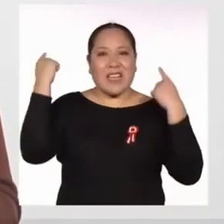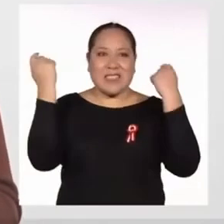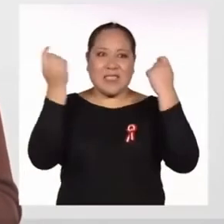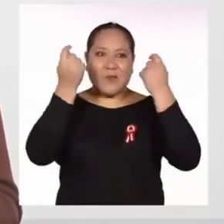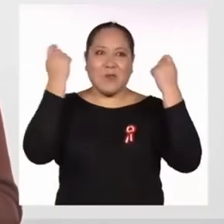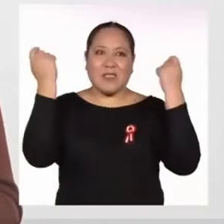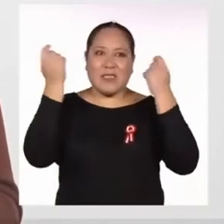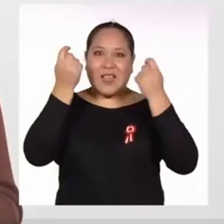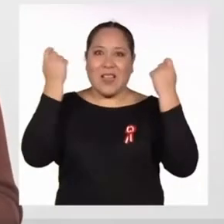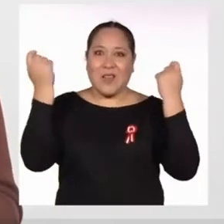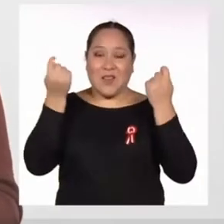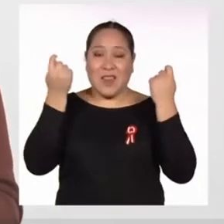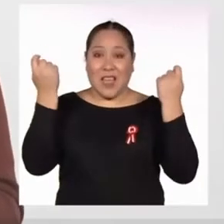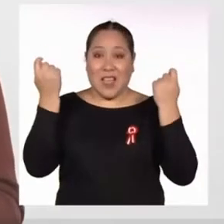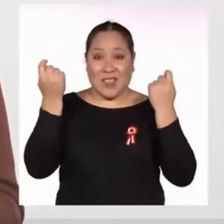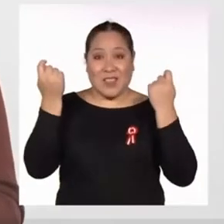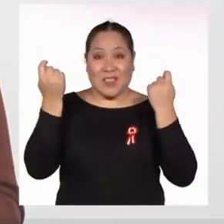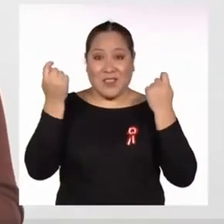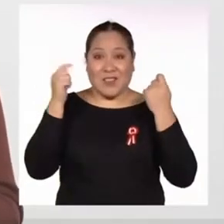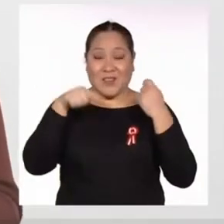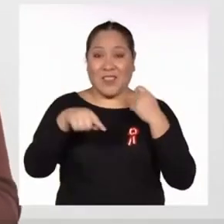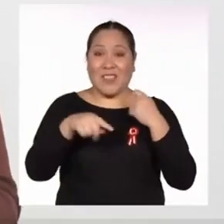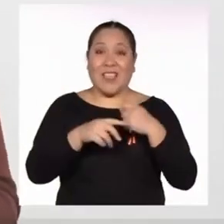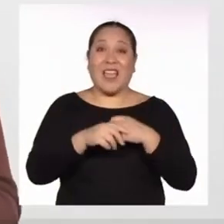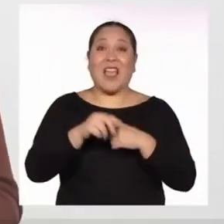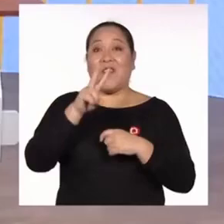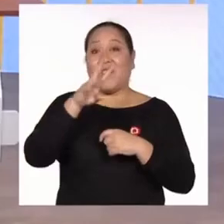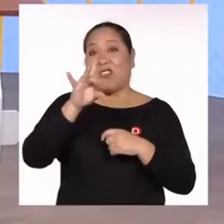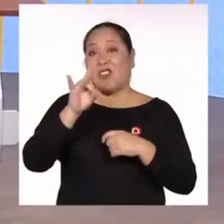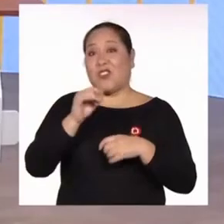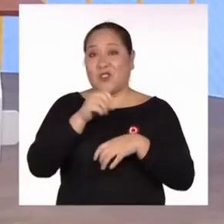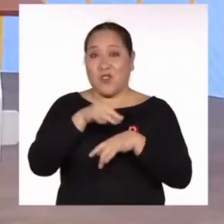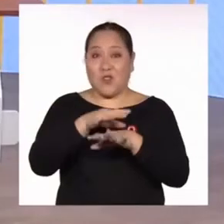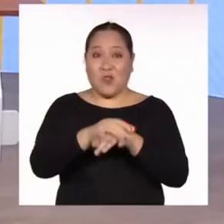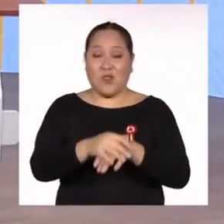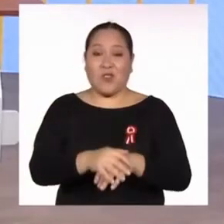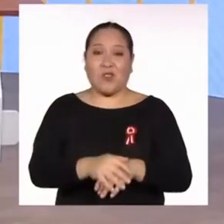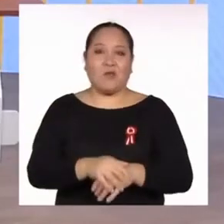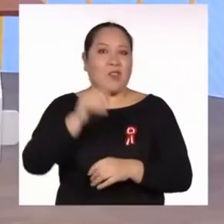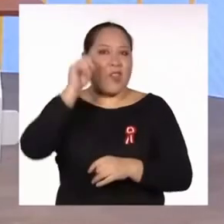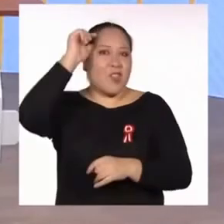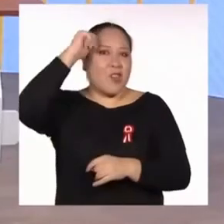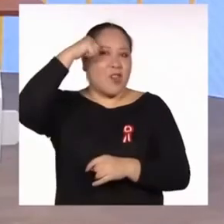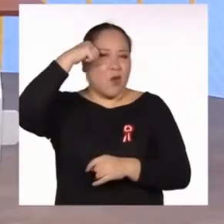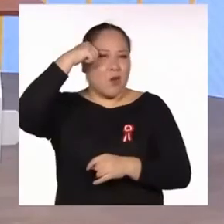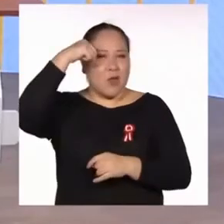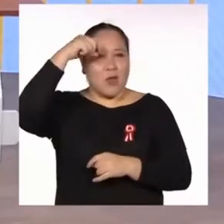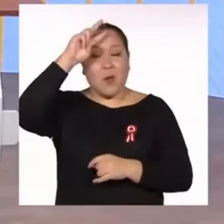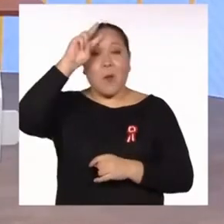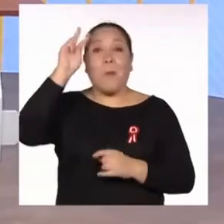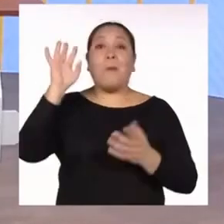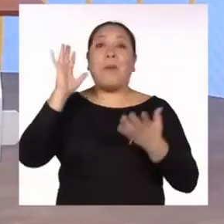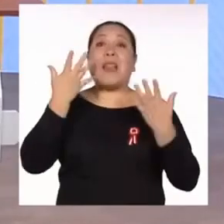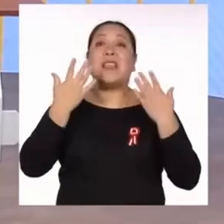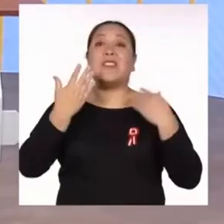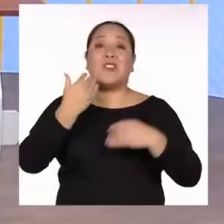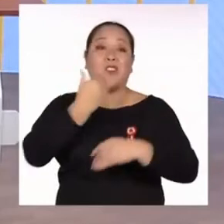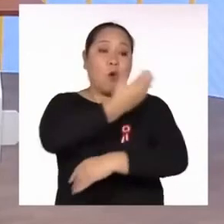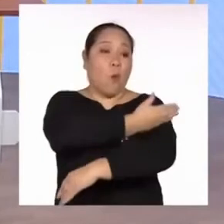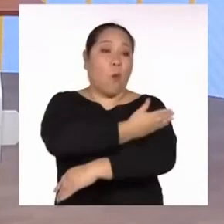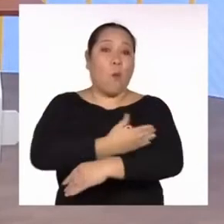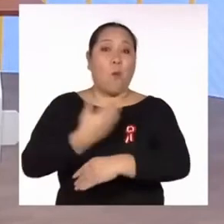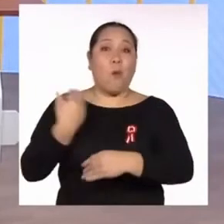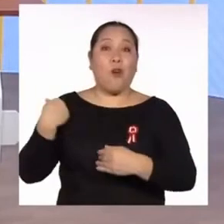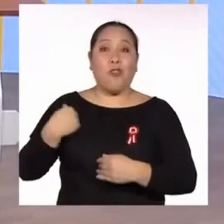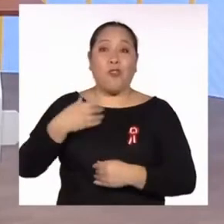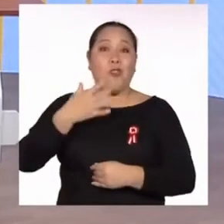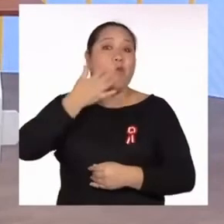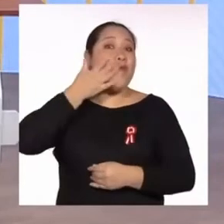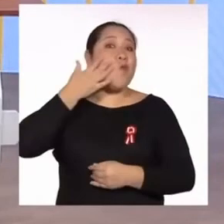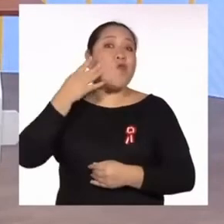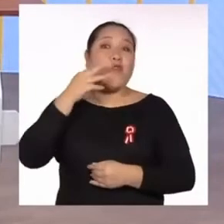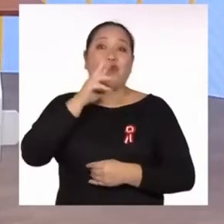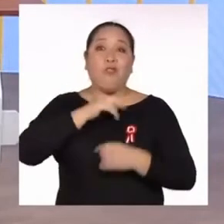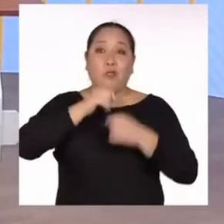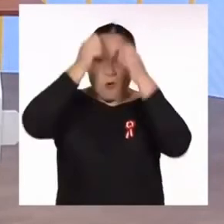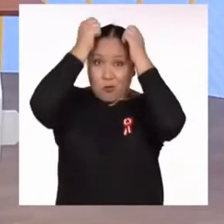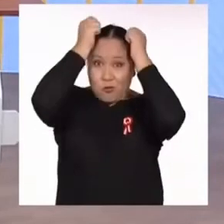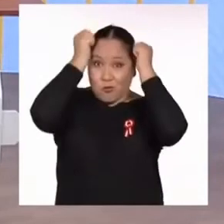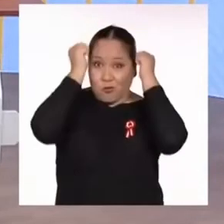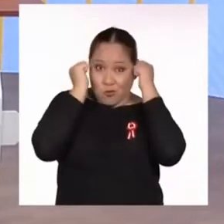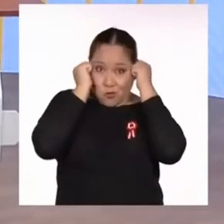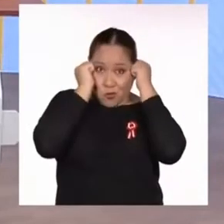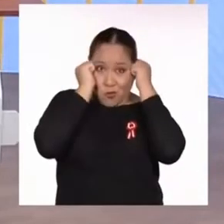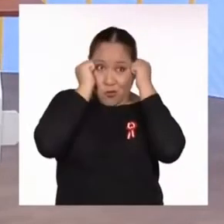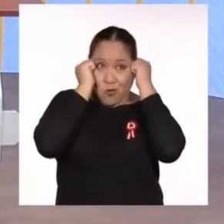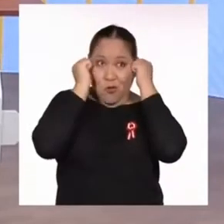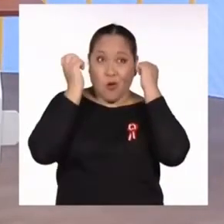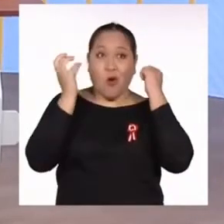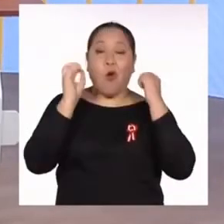patrias o que nos recuerda al perú como una camiseta blanquirroja o un show y